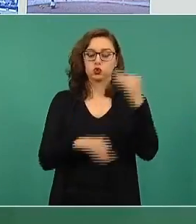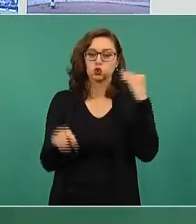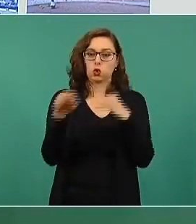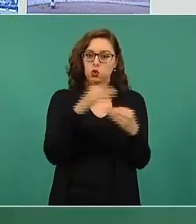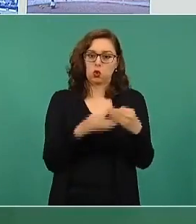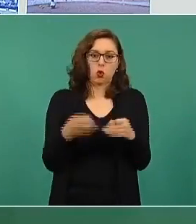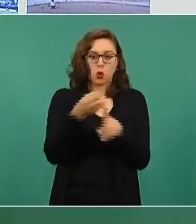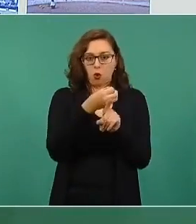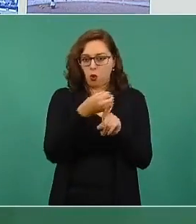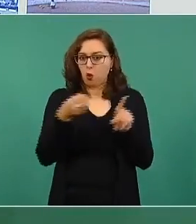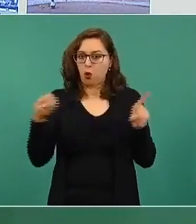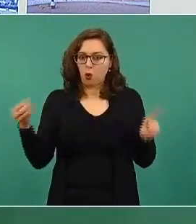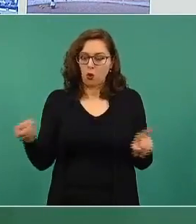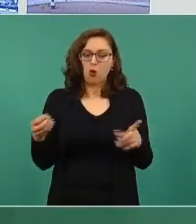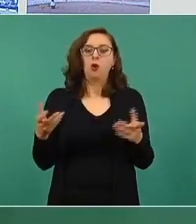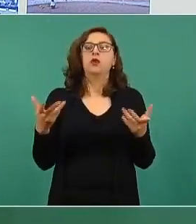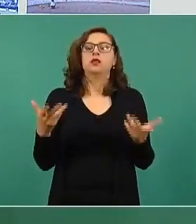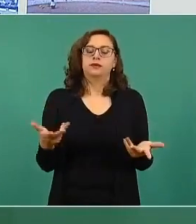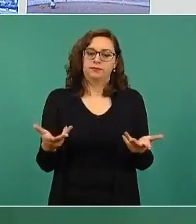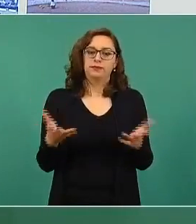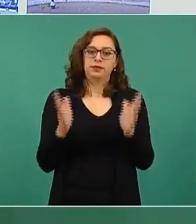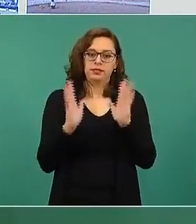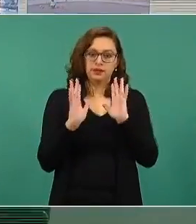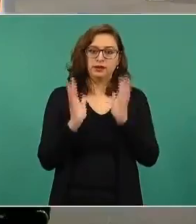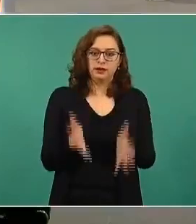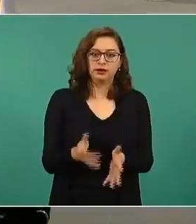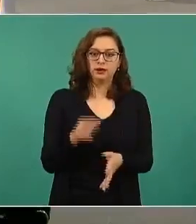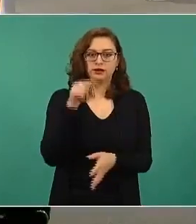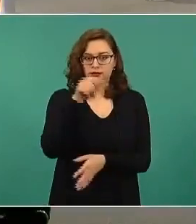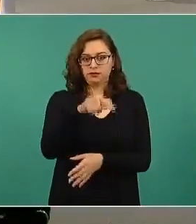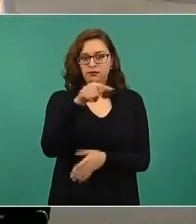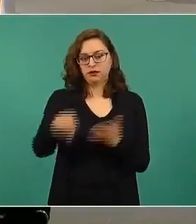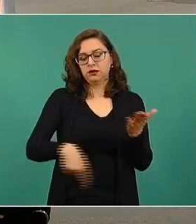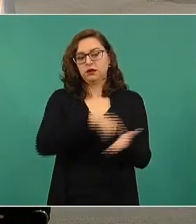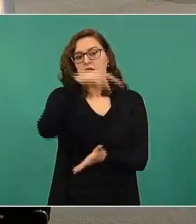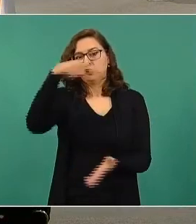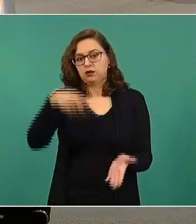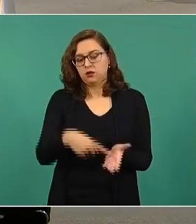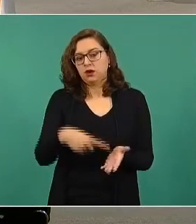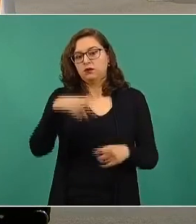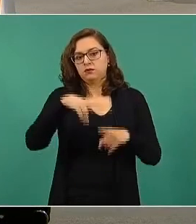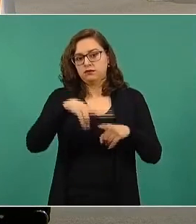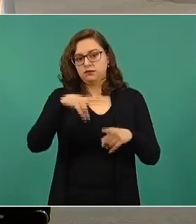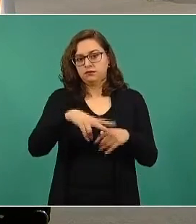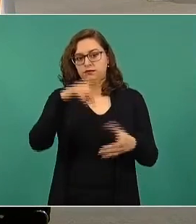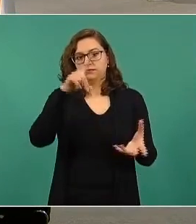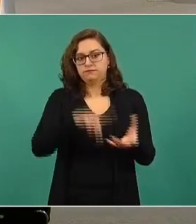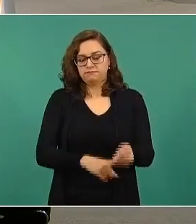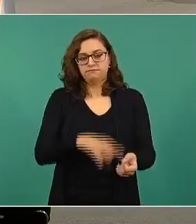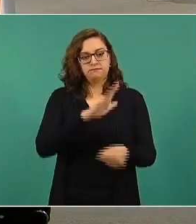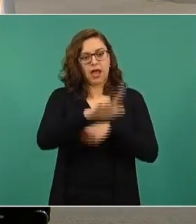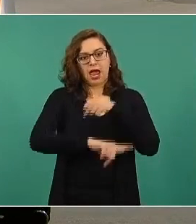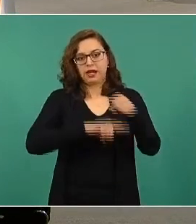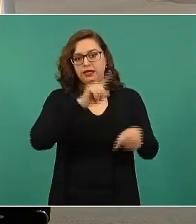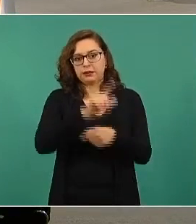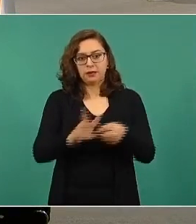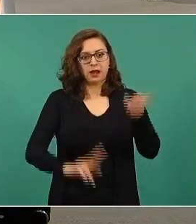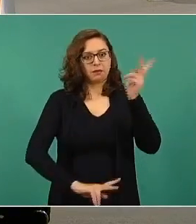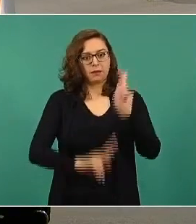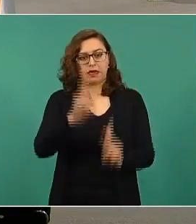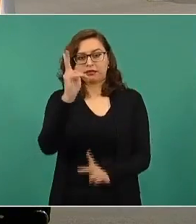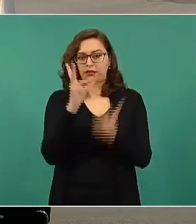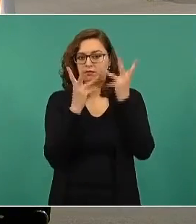dónde desaguar más que en un represo. Y este represo recibe un conjunto, digamos, de flora y fauna